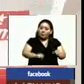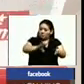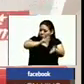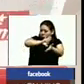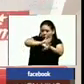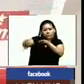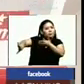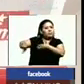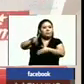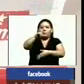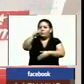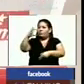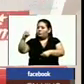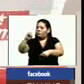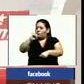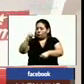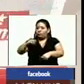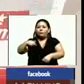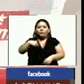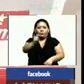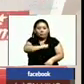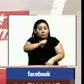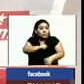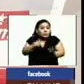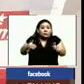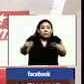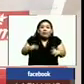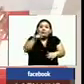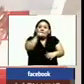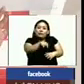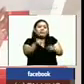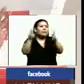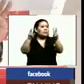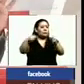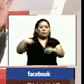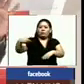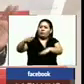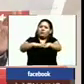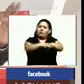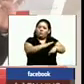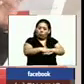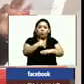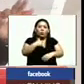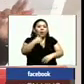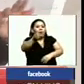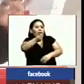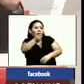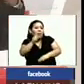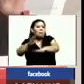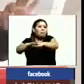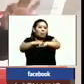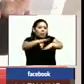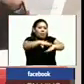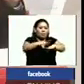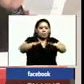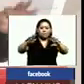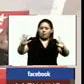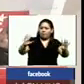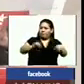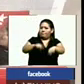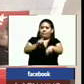100% de esa obligación. Así que sobre ese tema, como siempre les he dicho, voy a estar dando información de manera